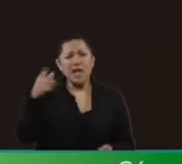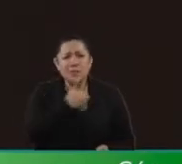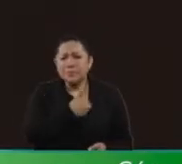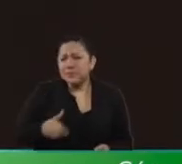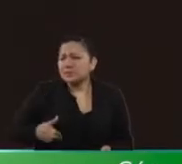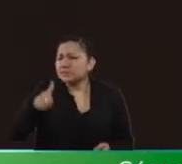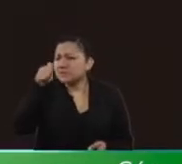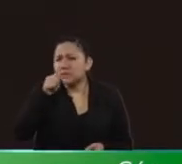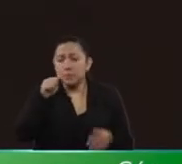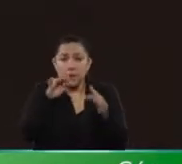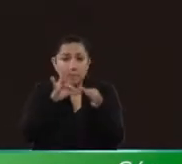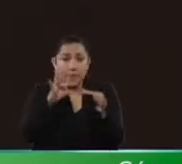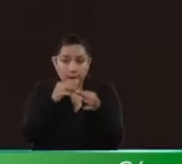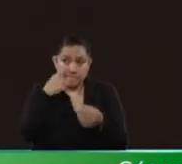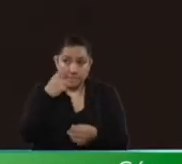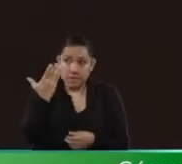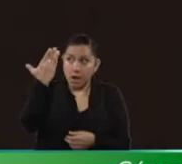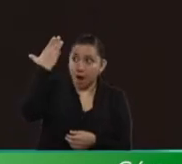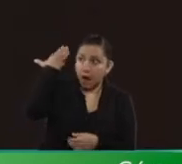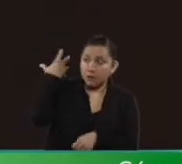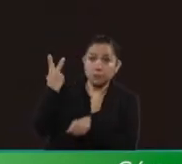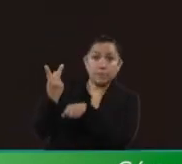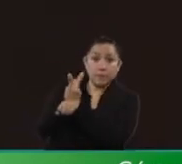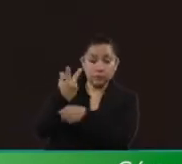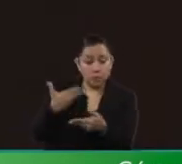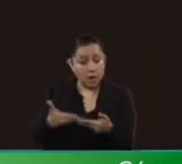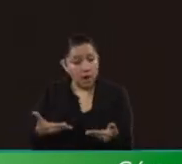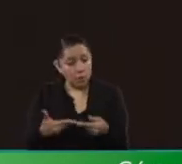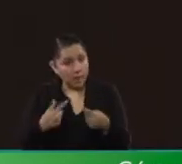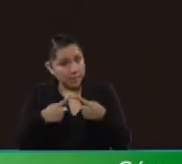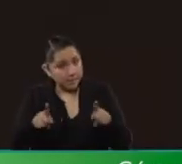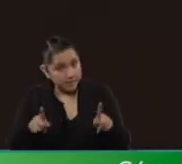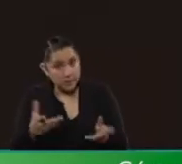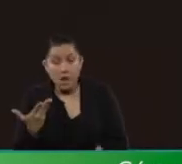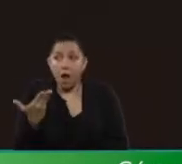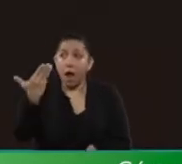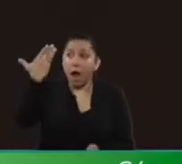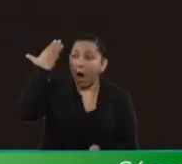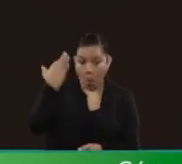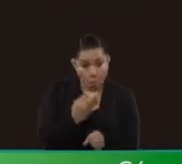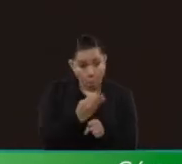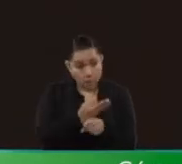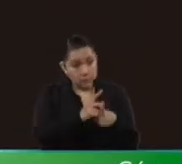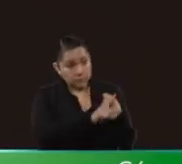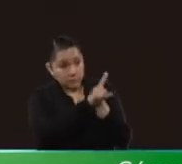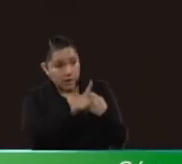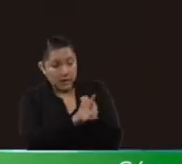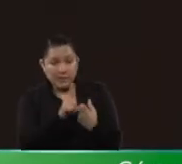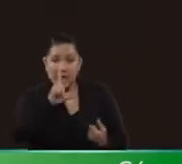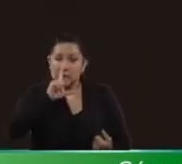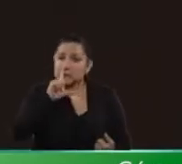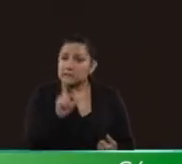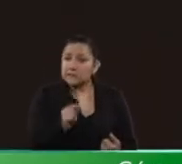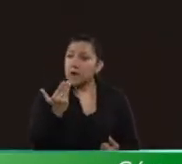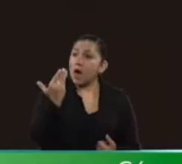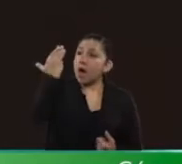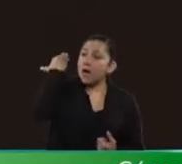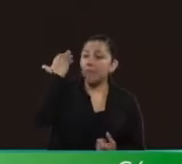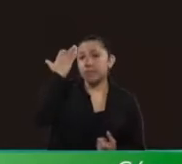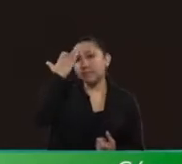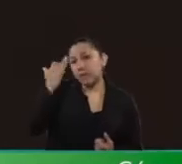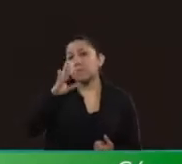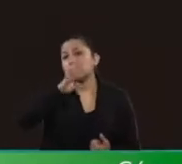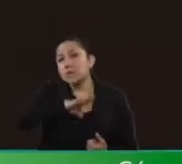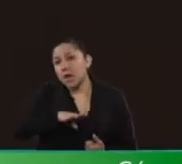favor. Dice que lo que ocurre hoy es culpa de lo que heredó y lo que no ha conseguido en este sexenio